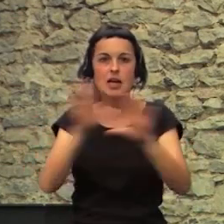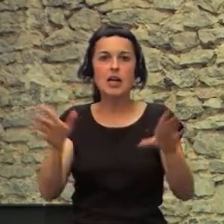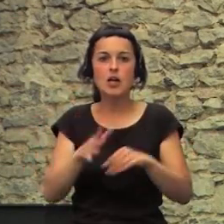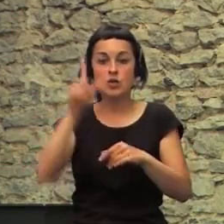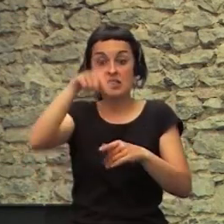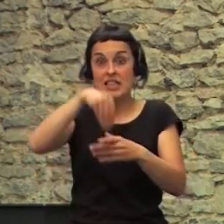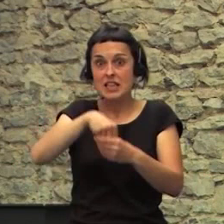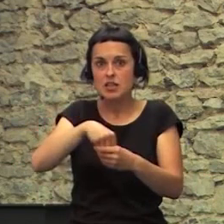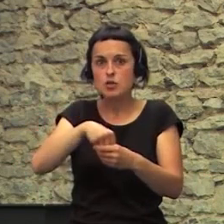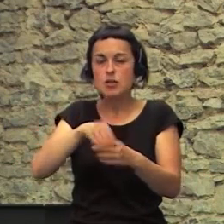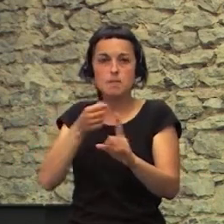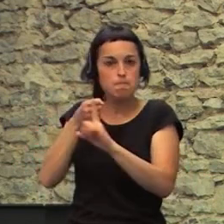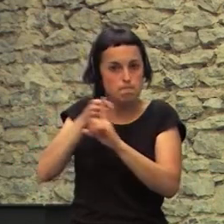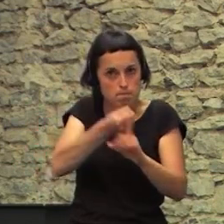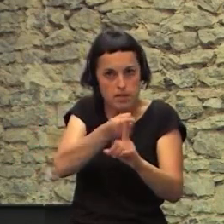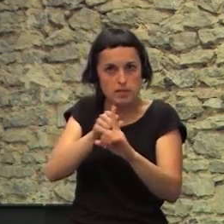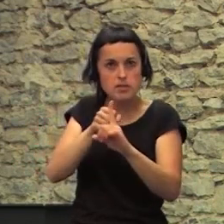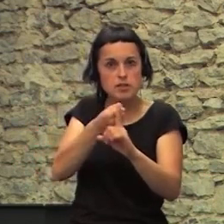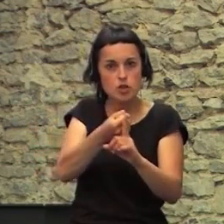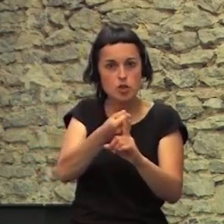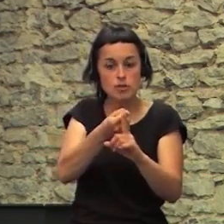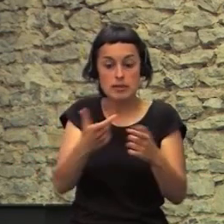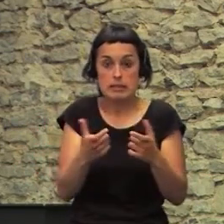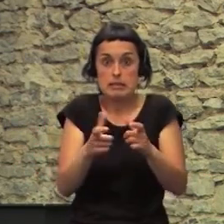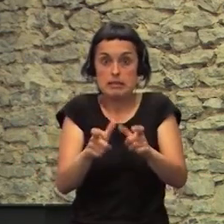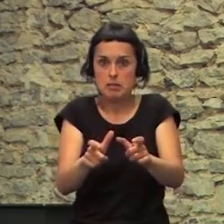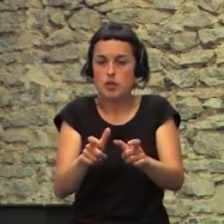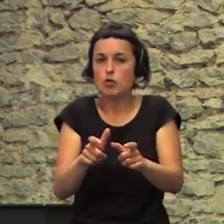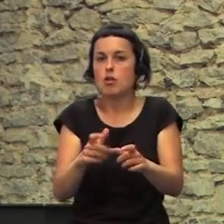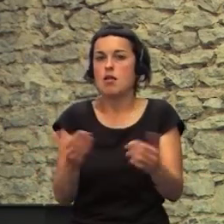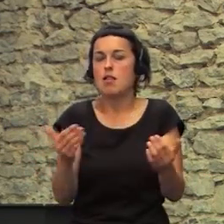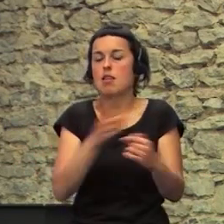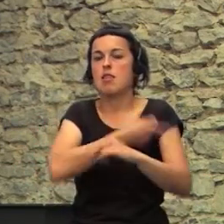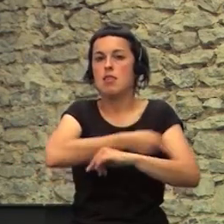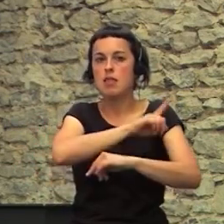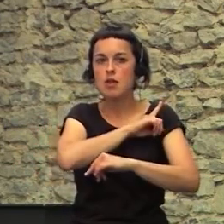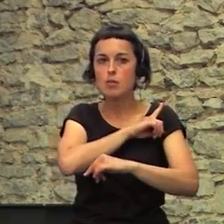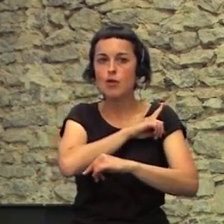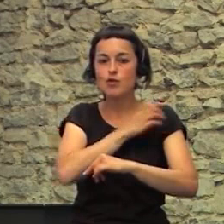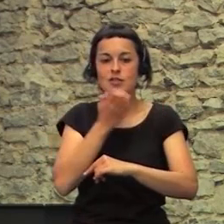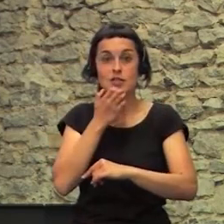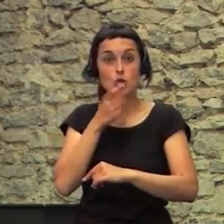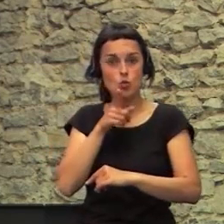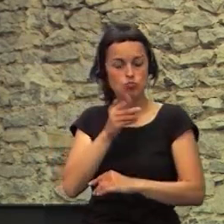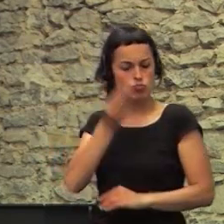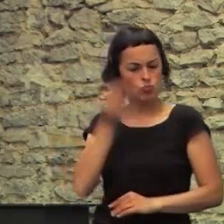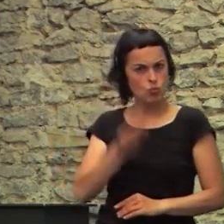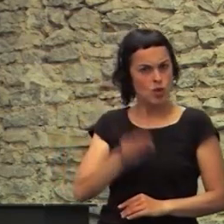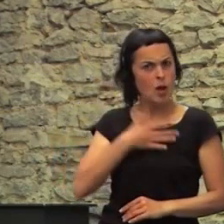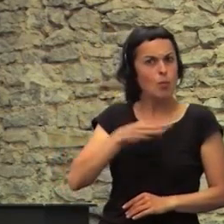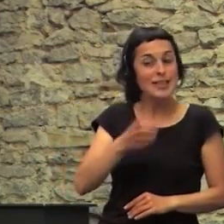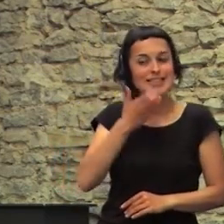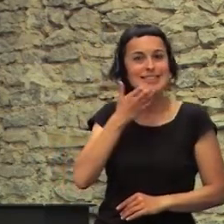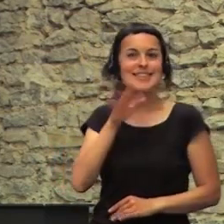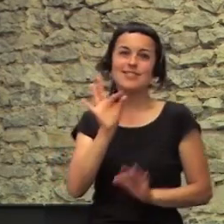la feminidad dentro, la presión dentro del ámbito del deporte, de solo puedes ser realmente buena si eres suficientemente femenina, porque